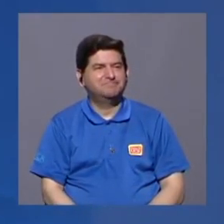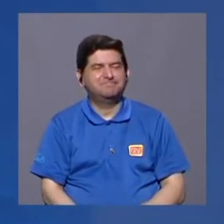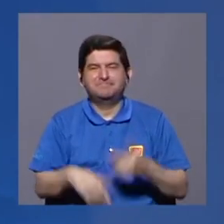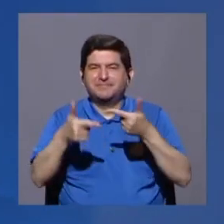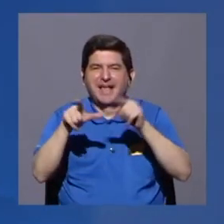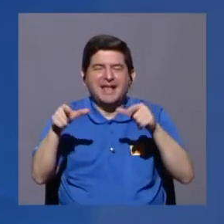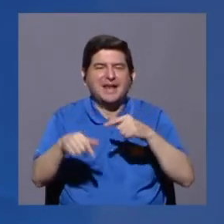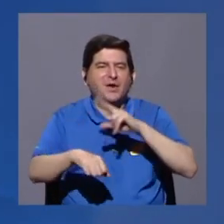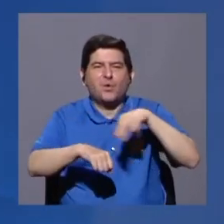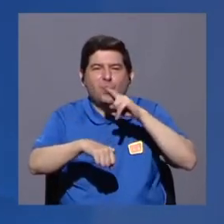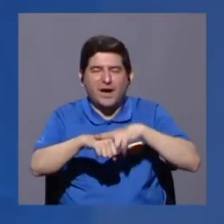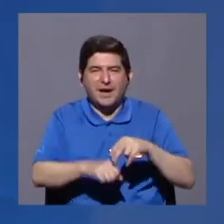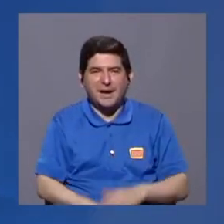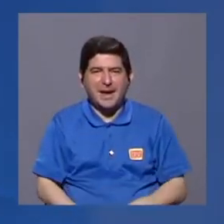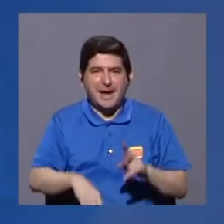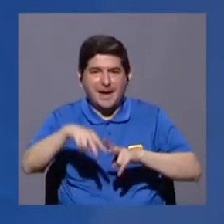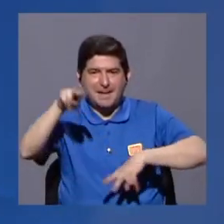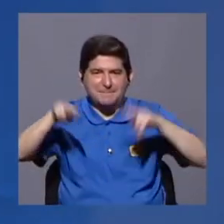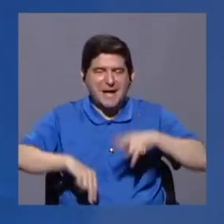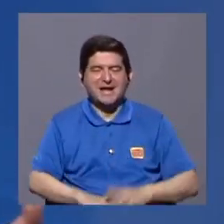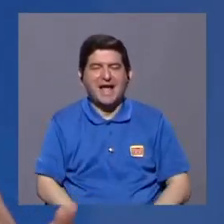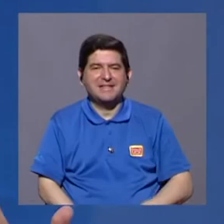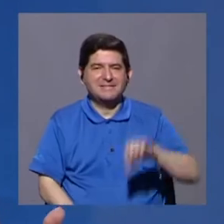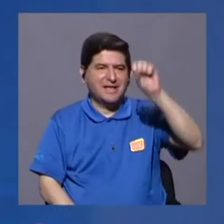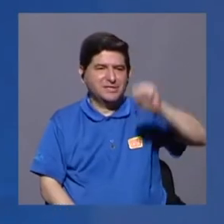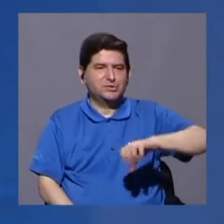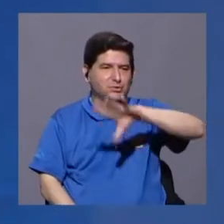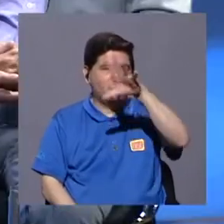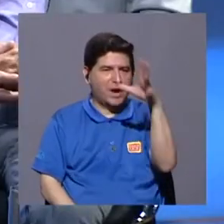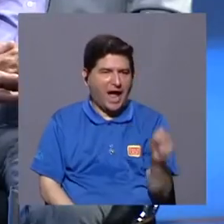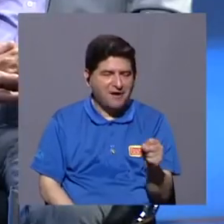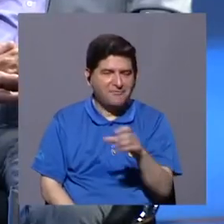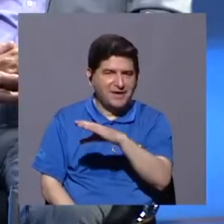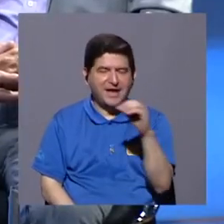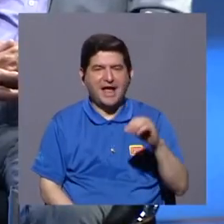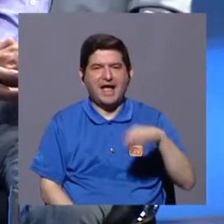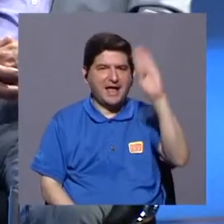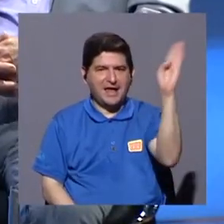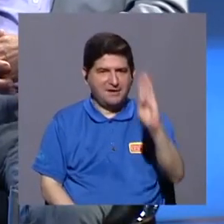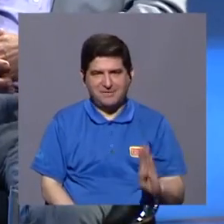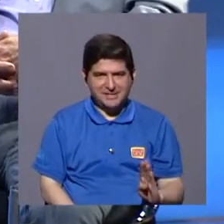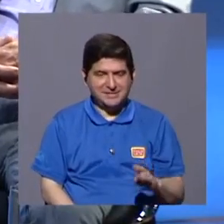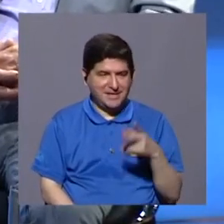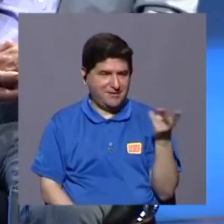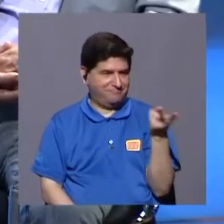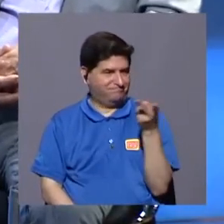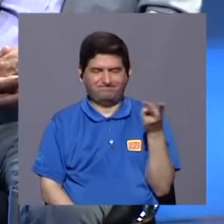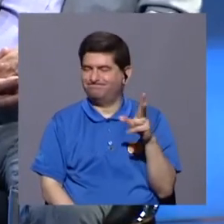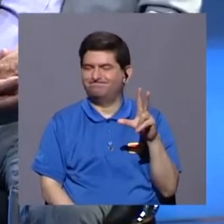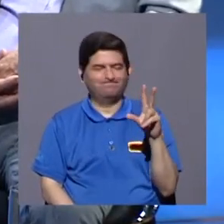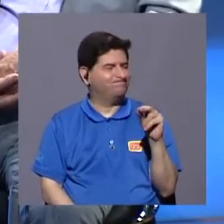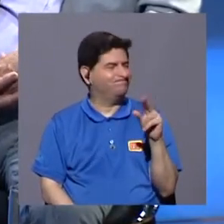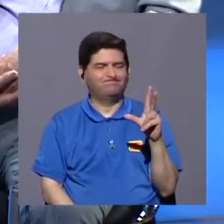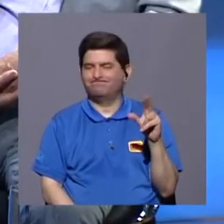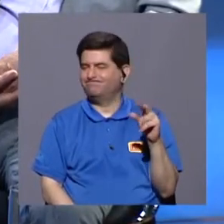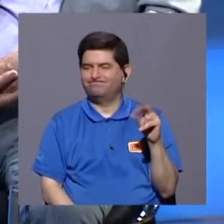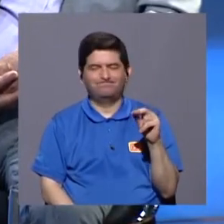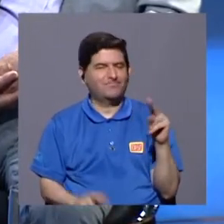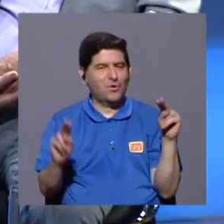lenguaje común le llaman las variantes de suráfrica y de brasil bueno estas dos no están siendo